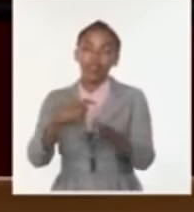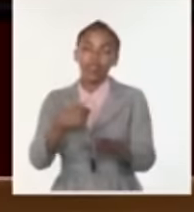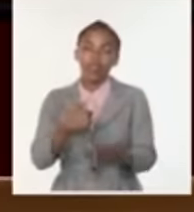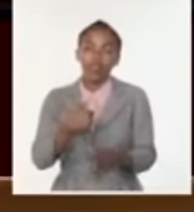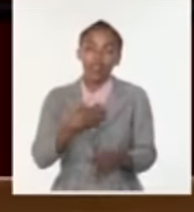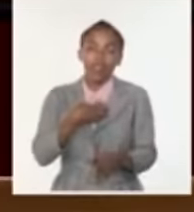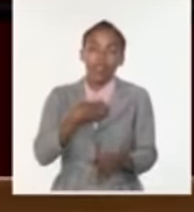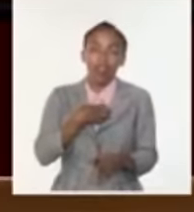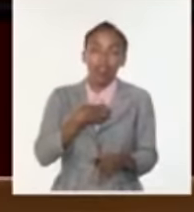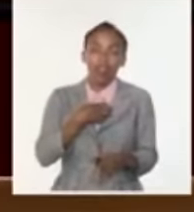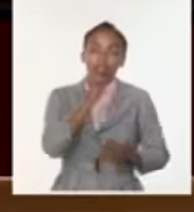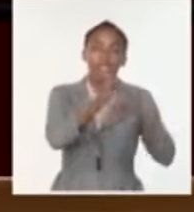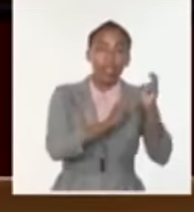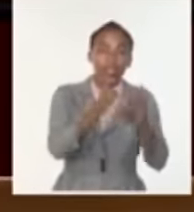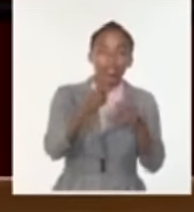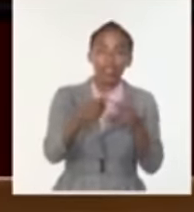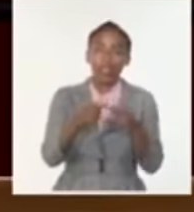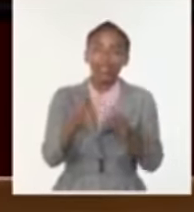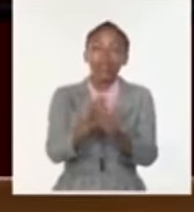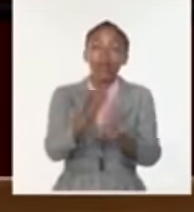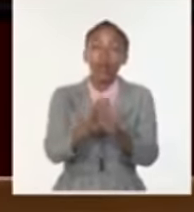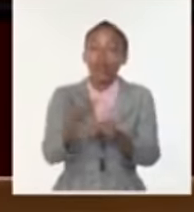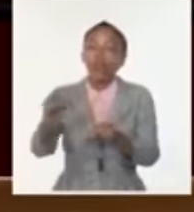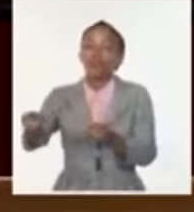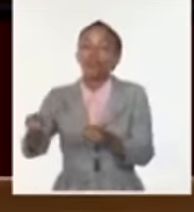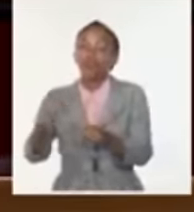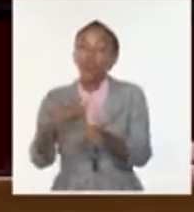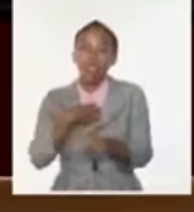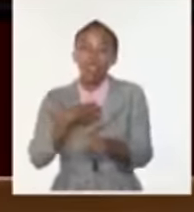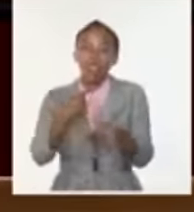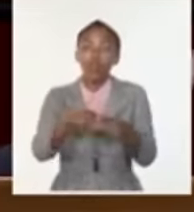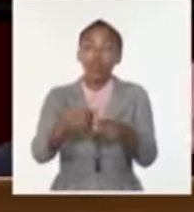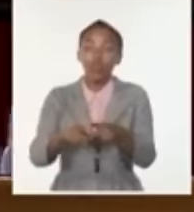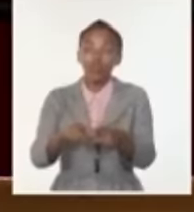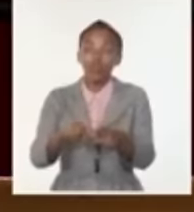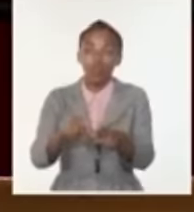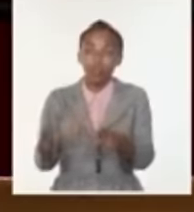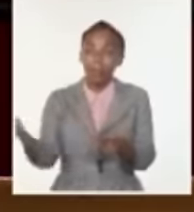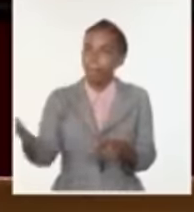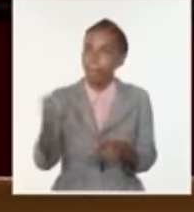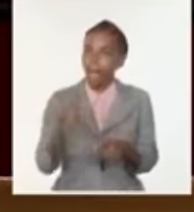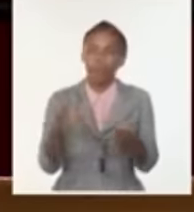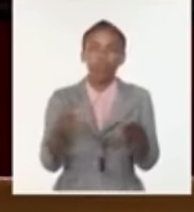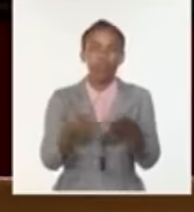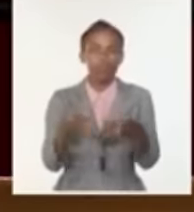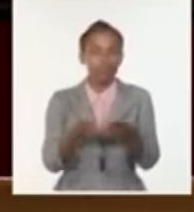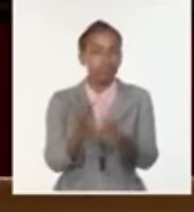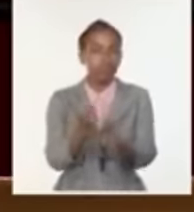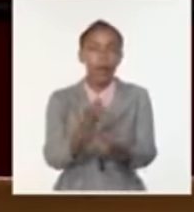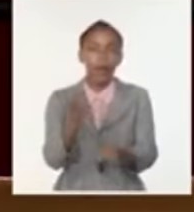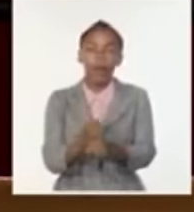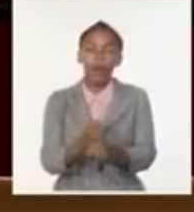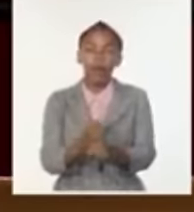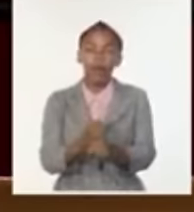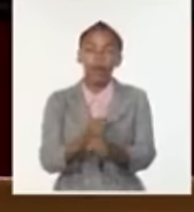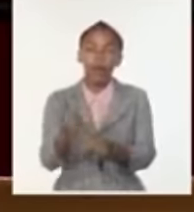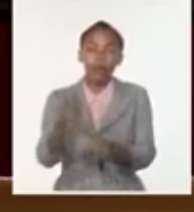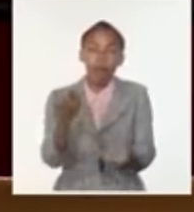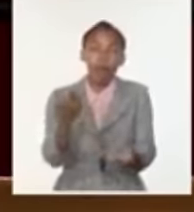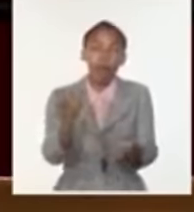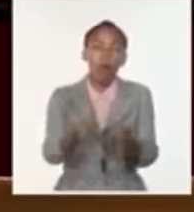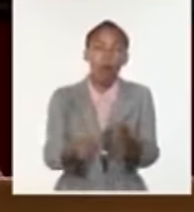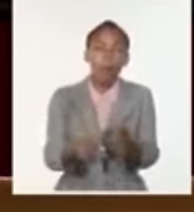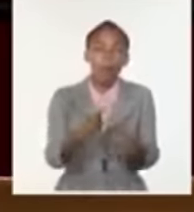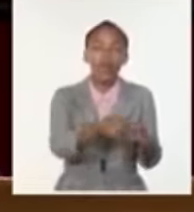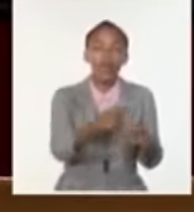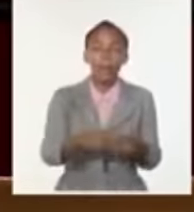los trabajadores. Tú tienes recursos, ven, compra la pieza de repuesto y la madera, vamos a trabajar juntos y nos repartimos la utilidad.